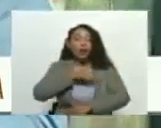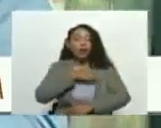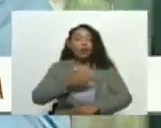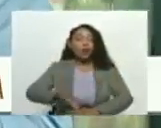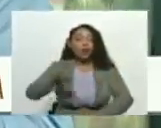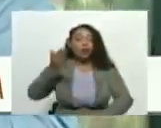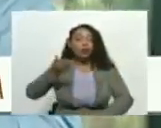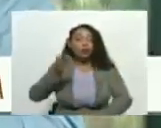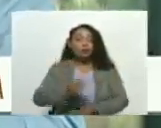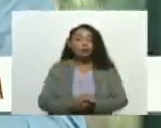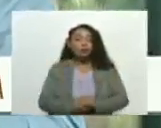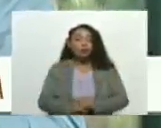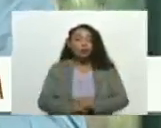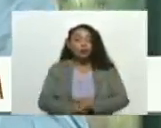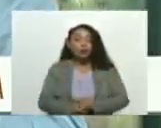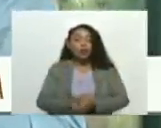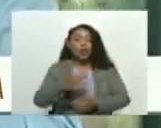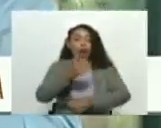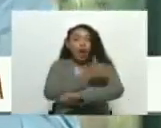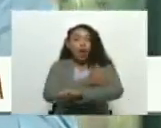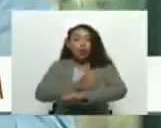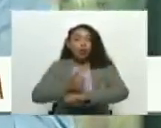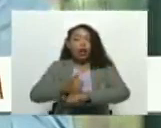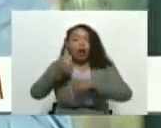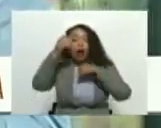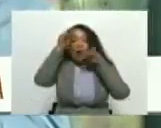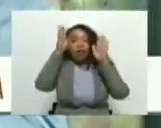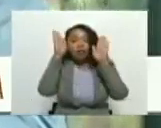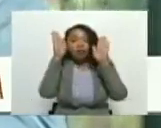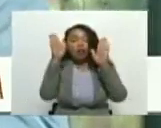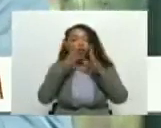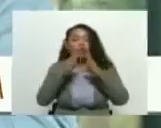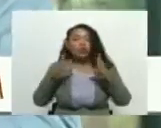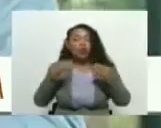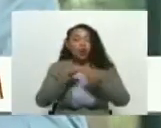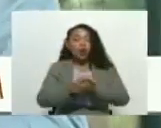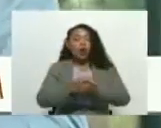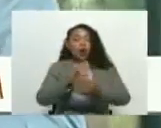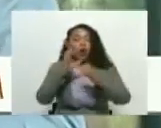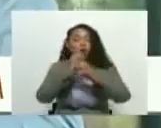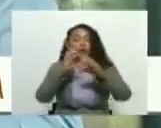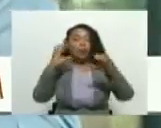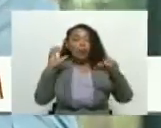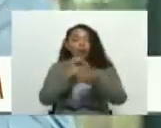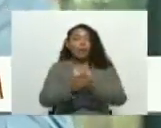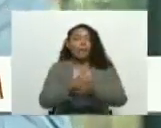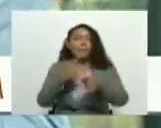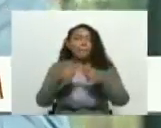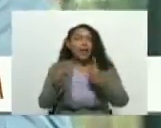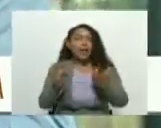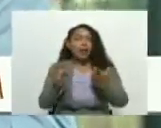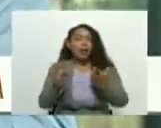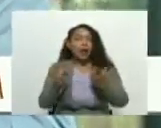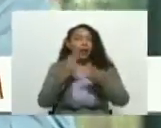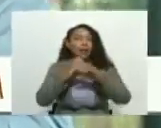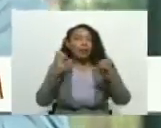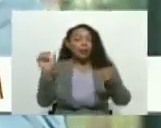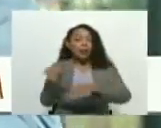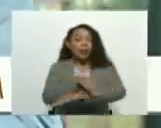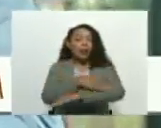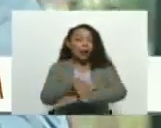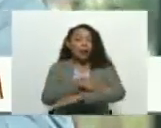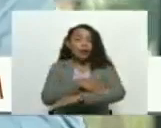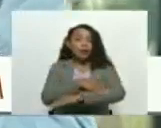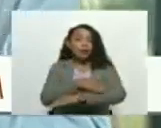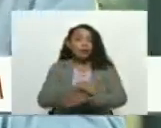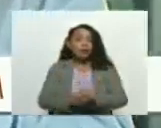este momento nuestra prioridad es la atención a todas las modalidades de transporte, pero más que todo es al transporte urbano y el